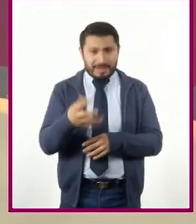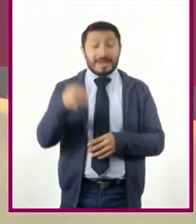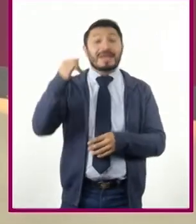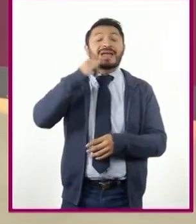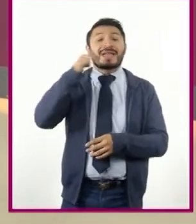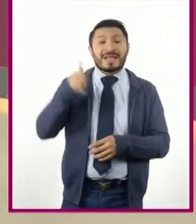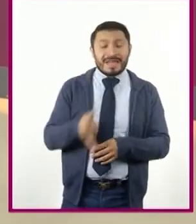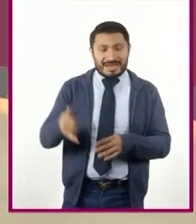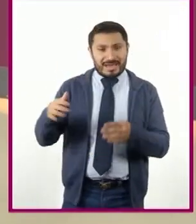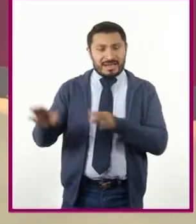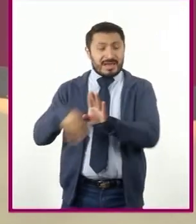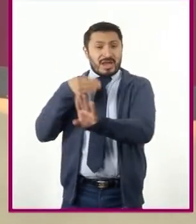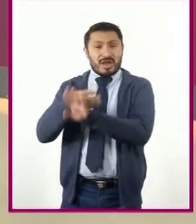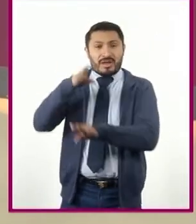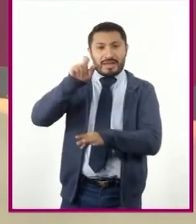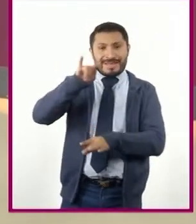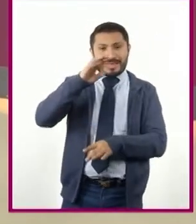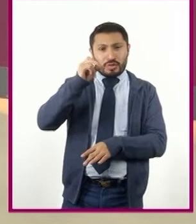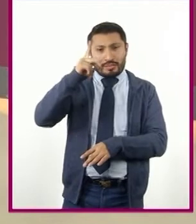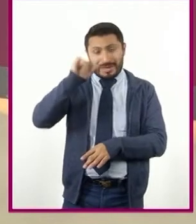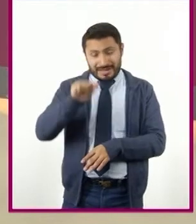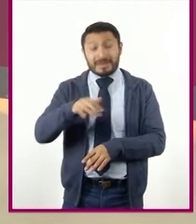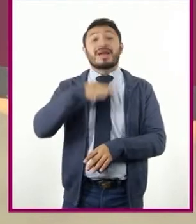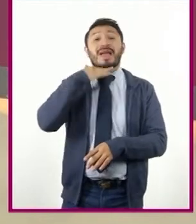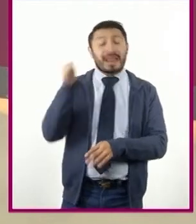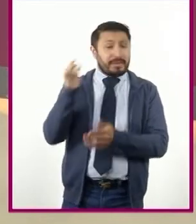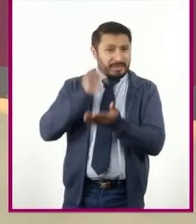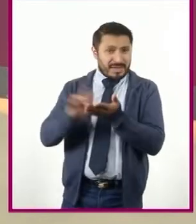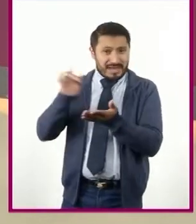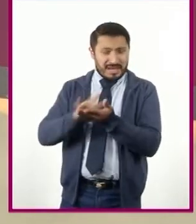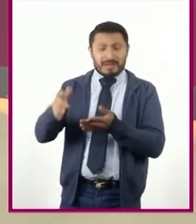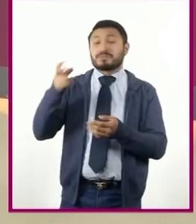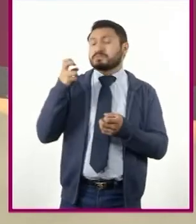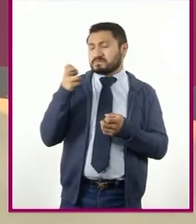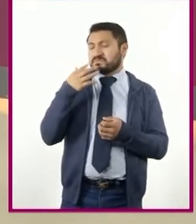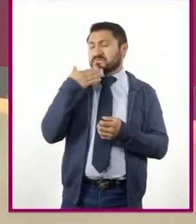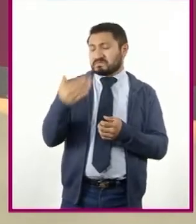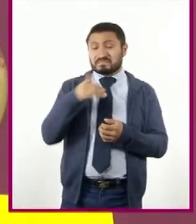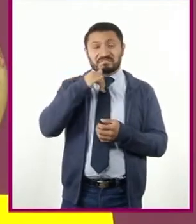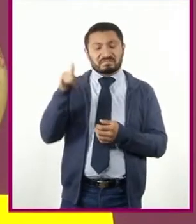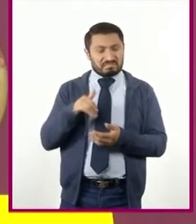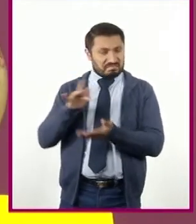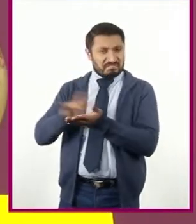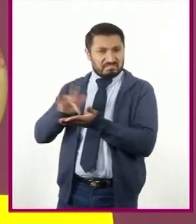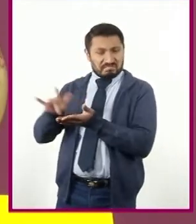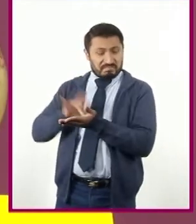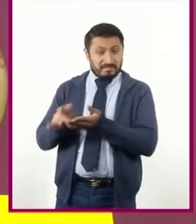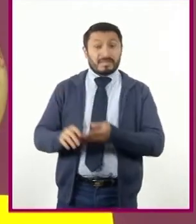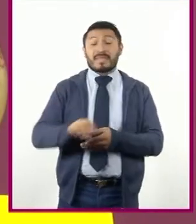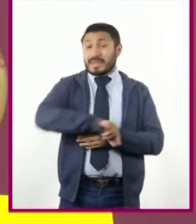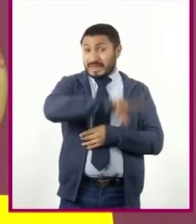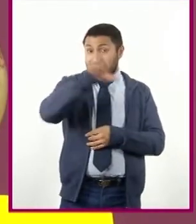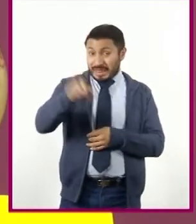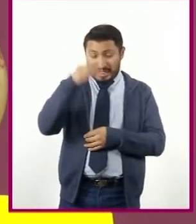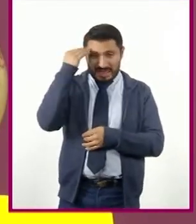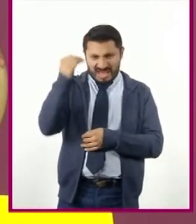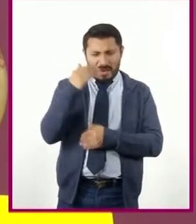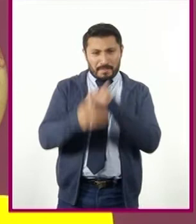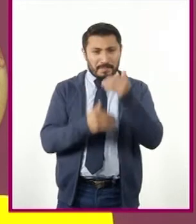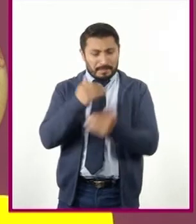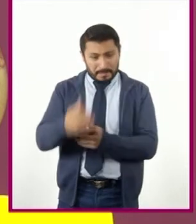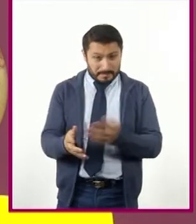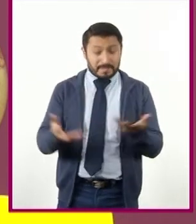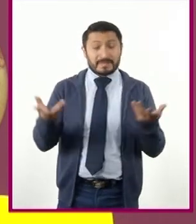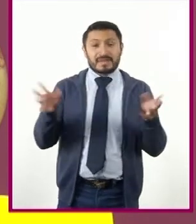Italia invadió Etiopía. Alemania apoyó diplomáticamente a Italia. Poco tiempo después, ambas